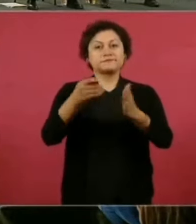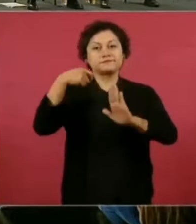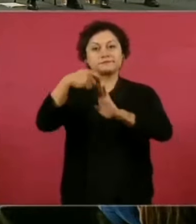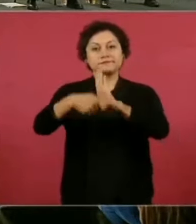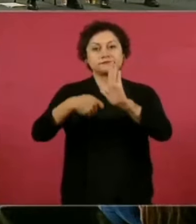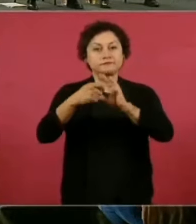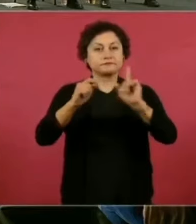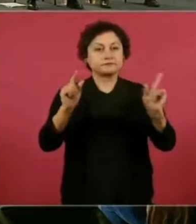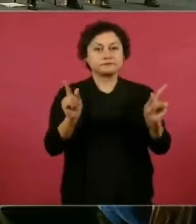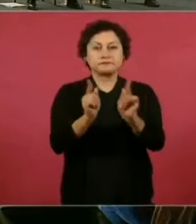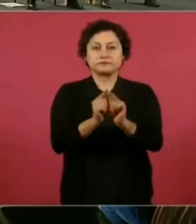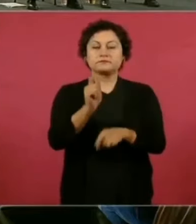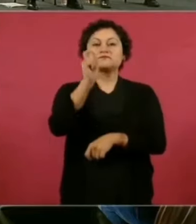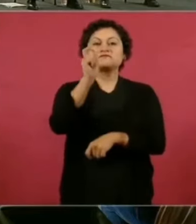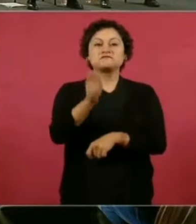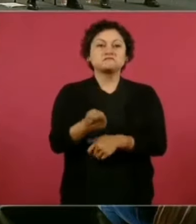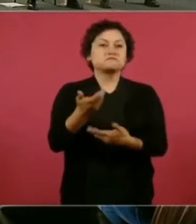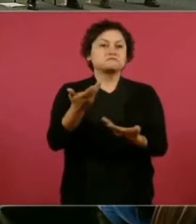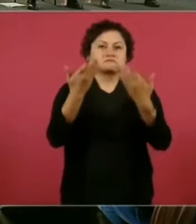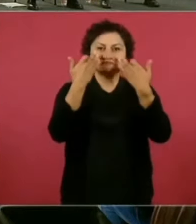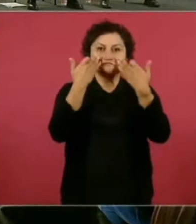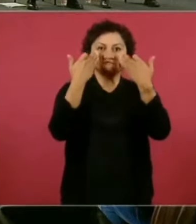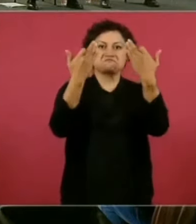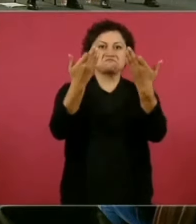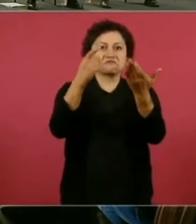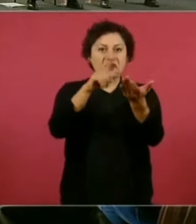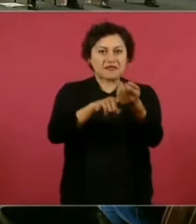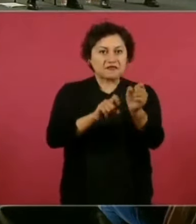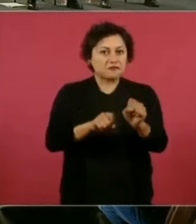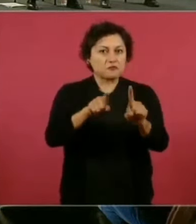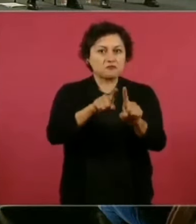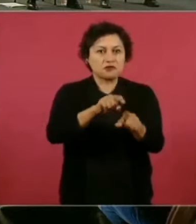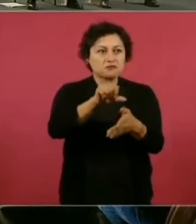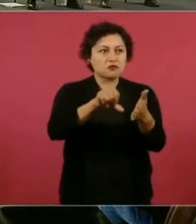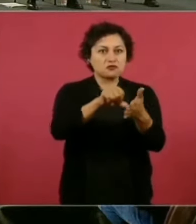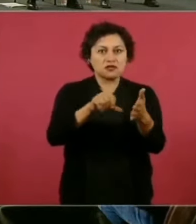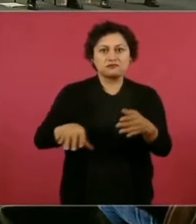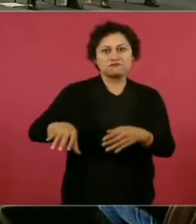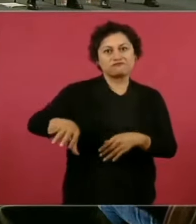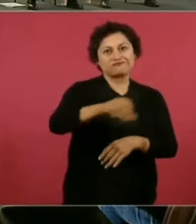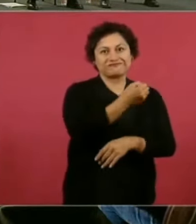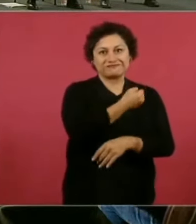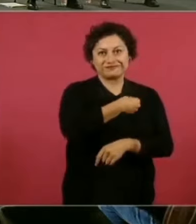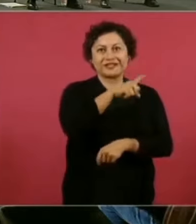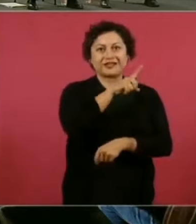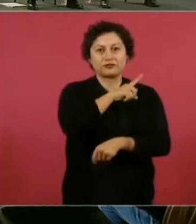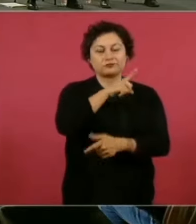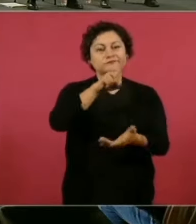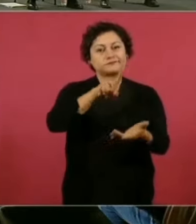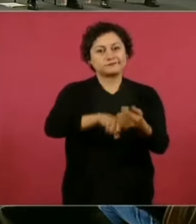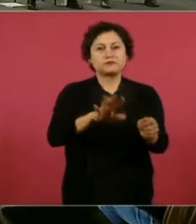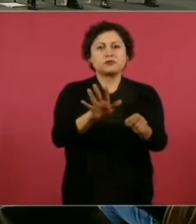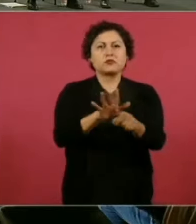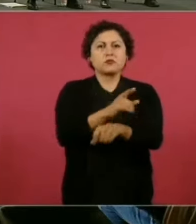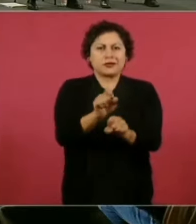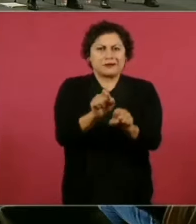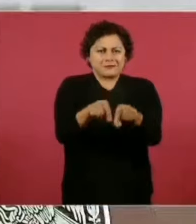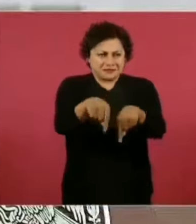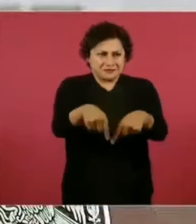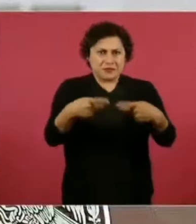es un testimonio de los centros de salud, porque, insisto, muchas veces desde aquí de la Ciudad de México se cree que la salud es un tema